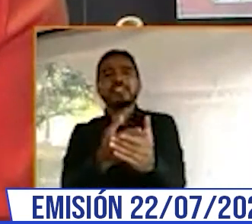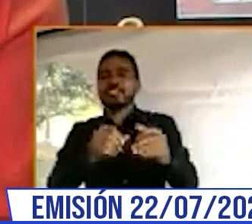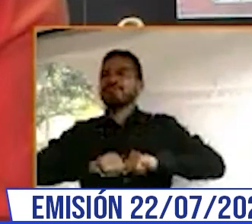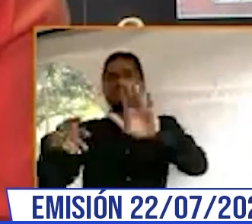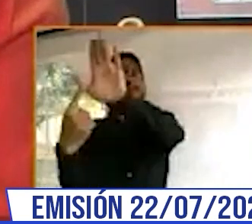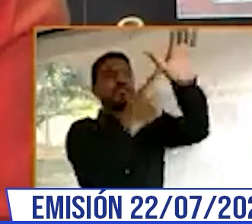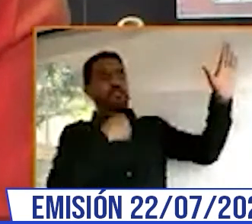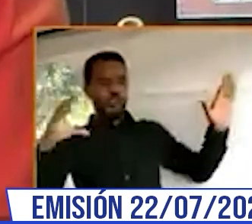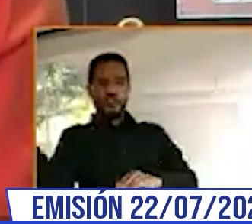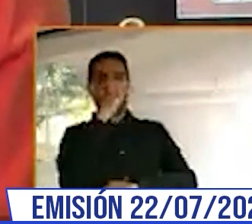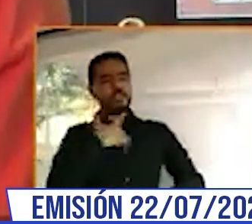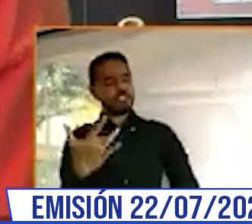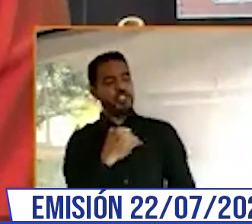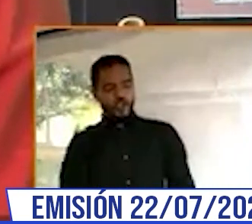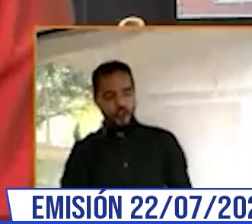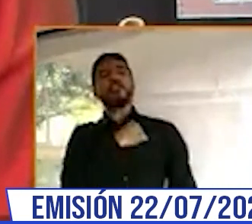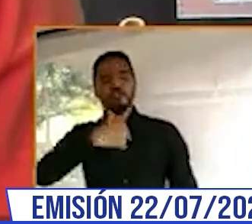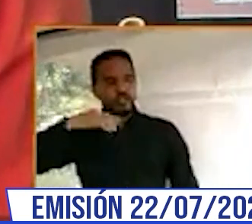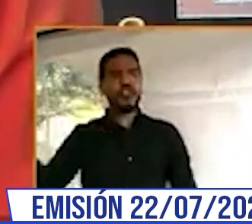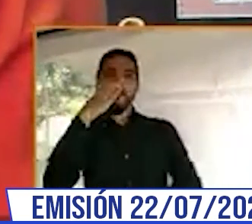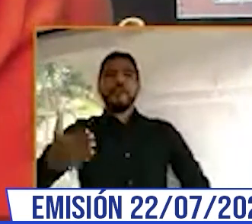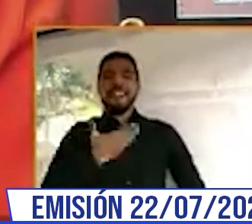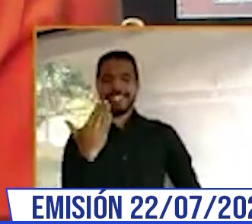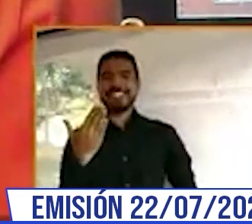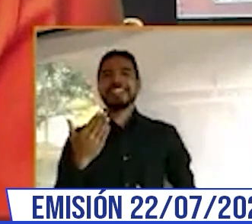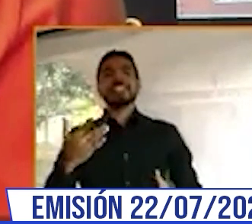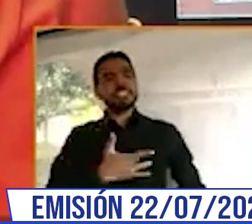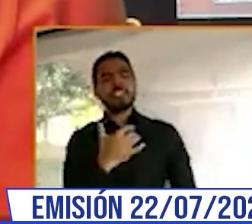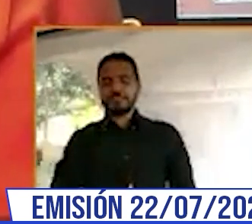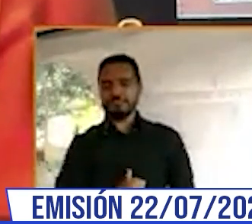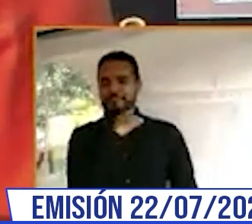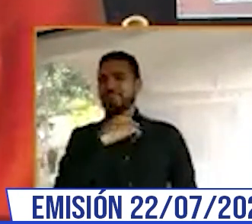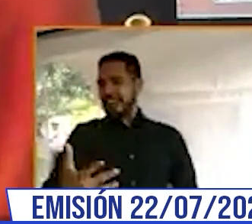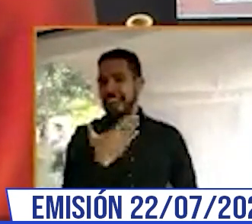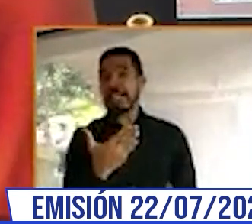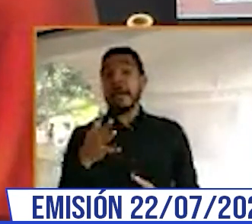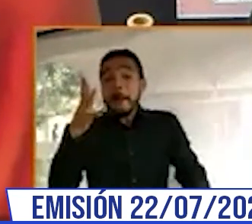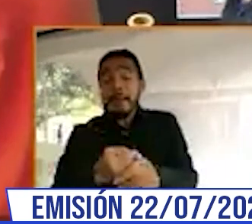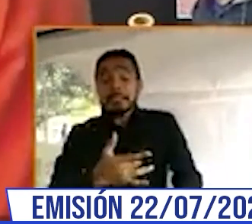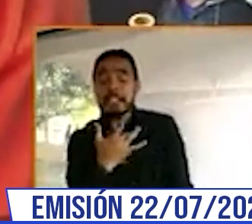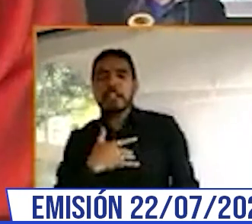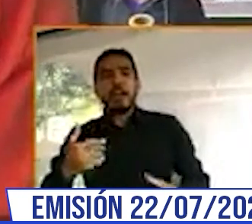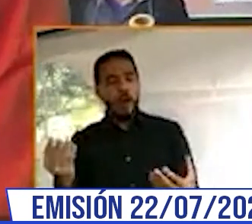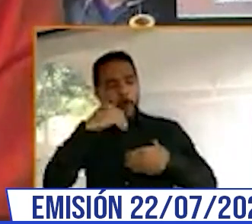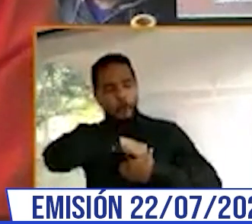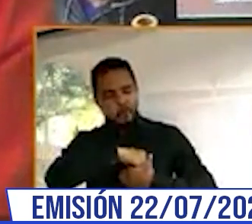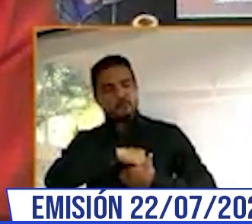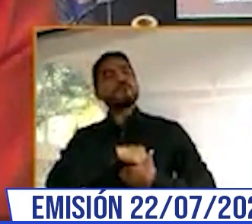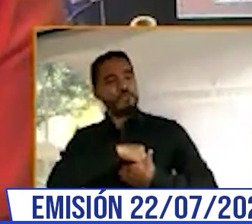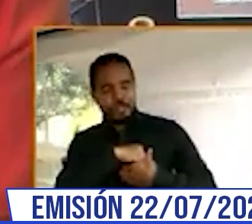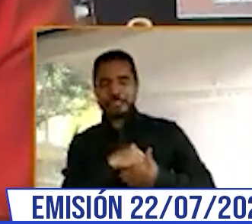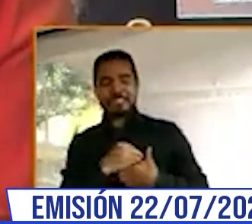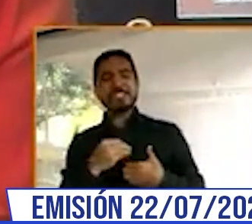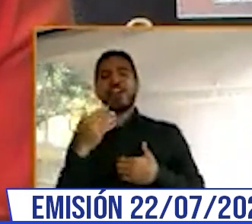sentimos orgullosos de ser colombianos, que nos sentimos orgullosos de llevar en el alma esa